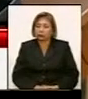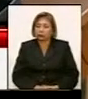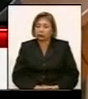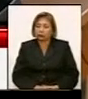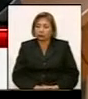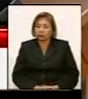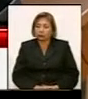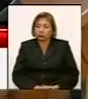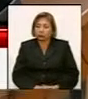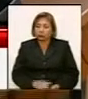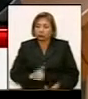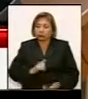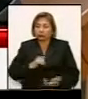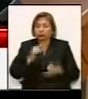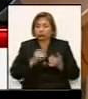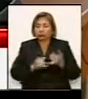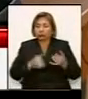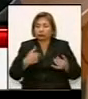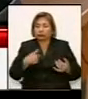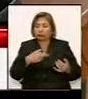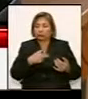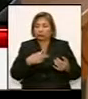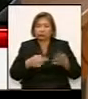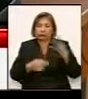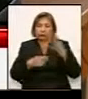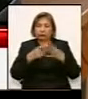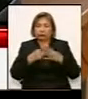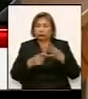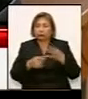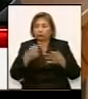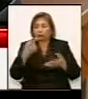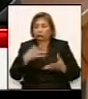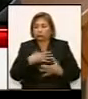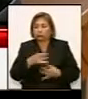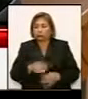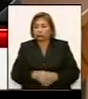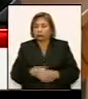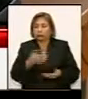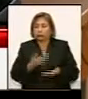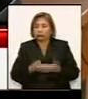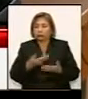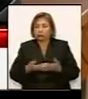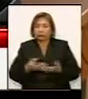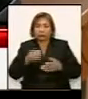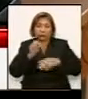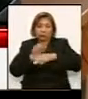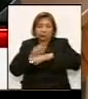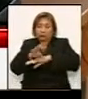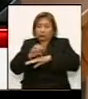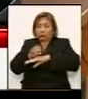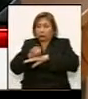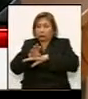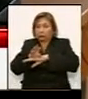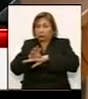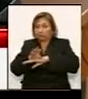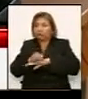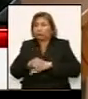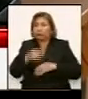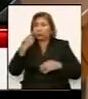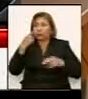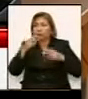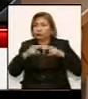y ya para finalizar tenemos cuatro puntos que nos gustaría plantear los con las recomendaciones a nivel de investigación